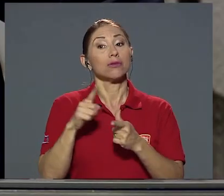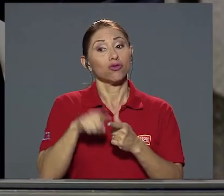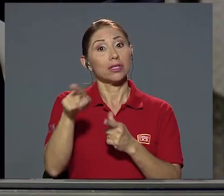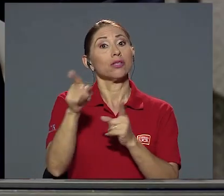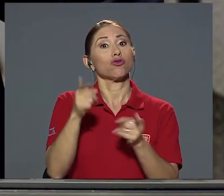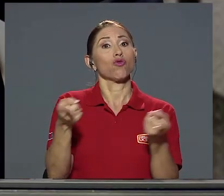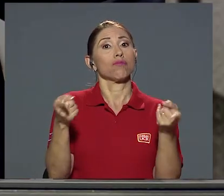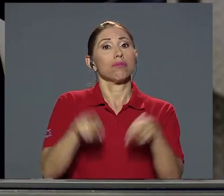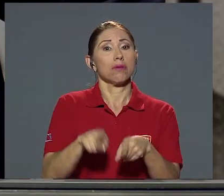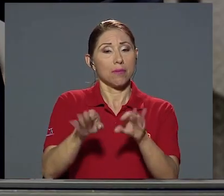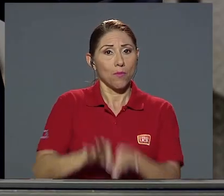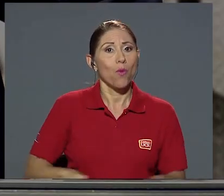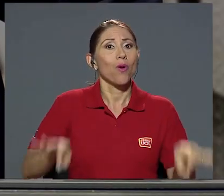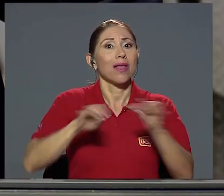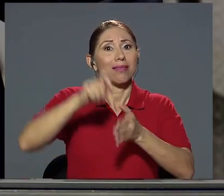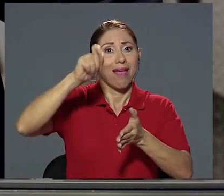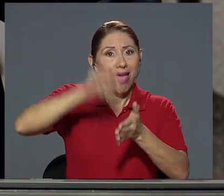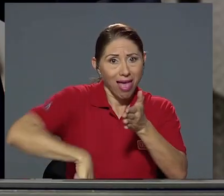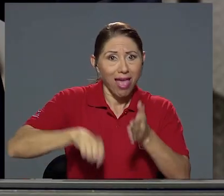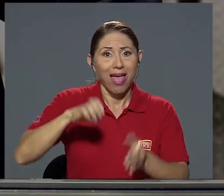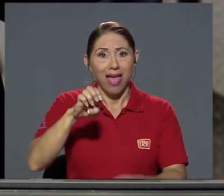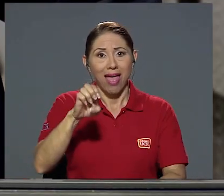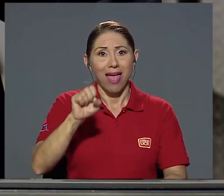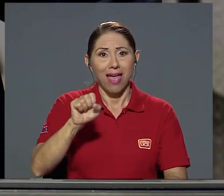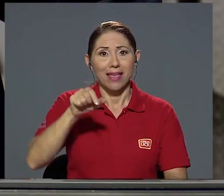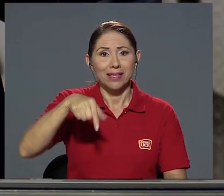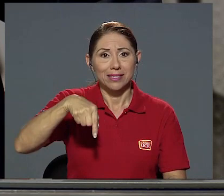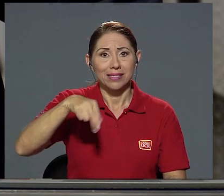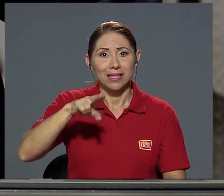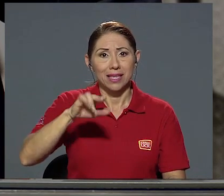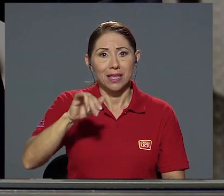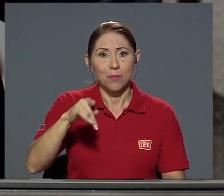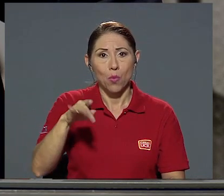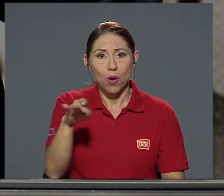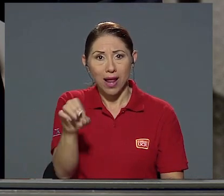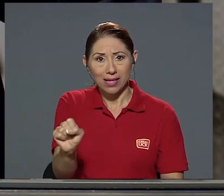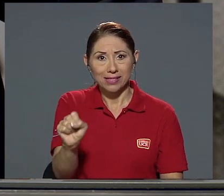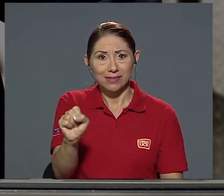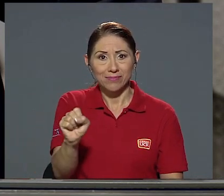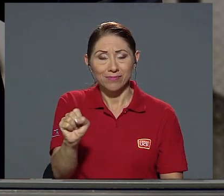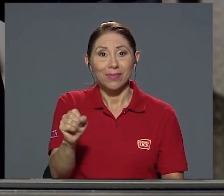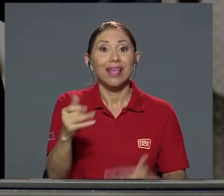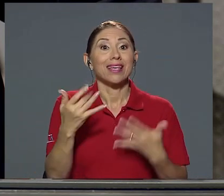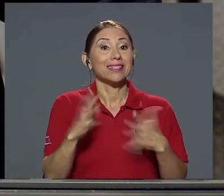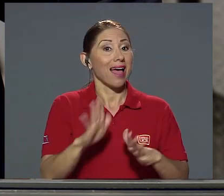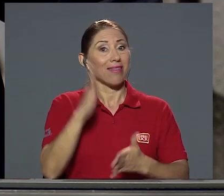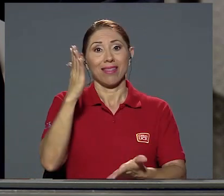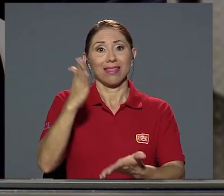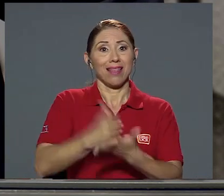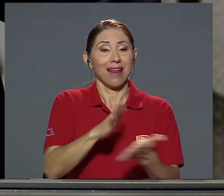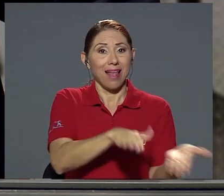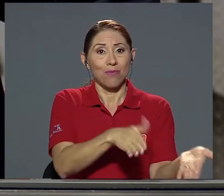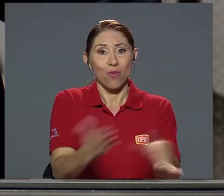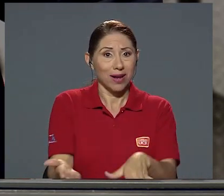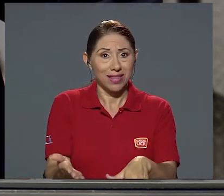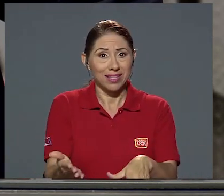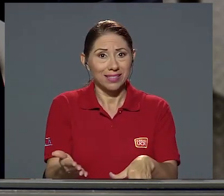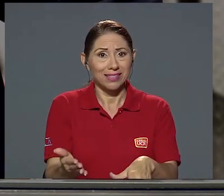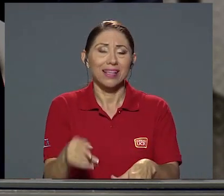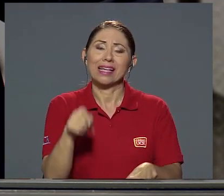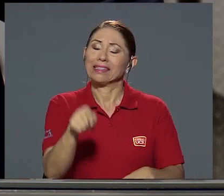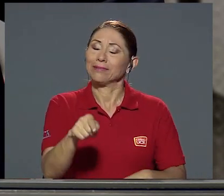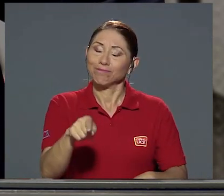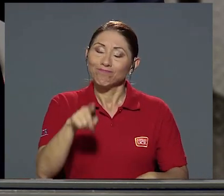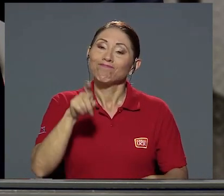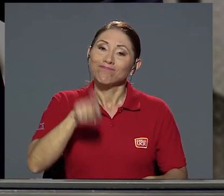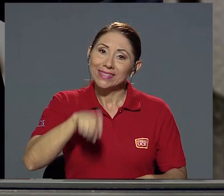hito importante y efectivamente detener las muertes por la violencia armada definitivamente era algo a